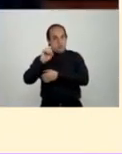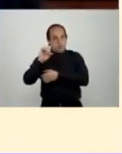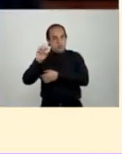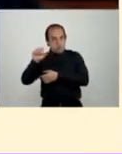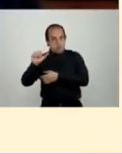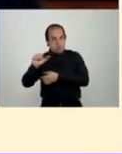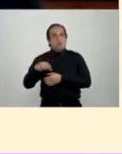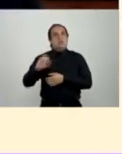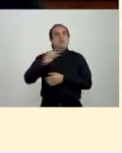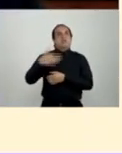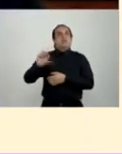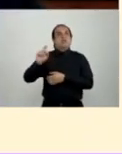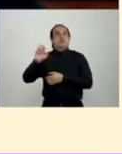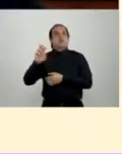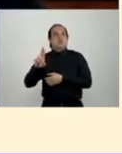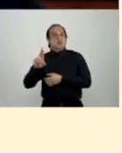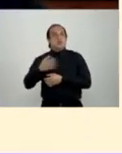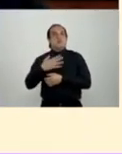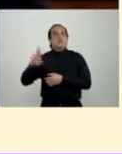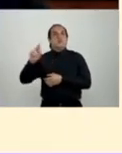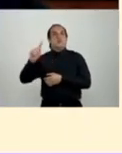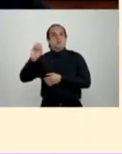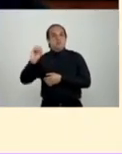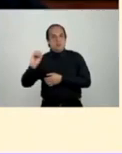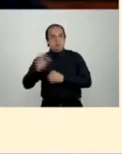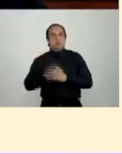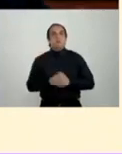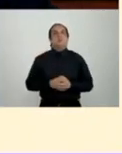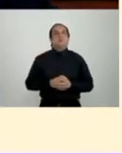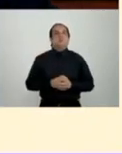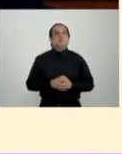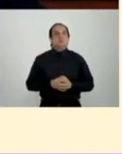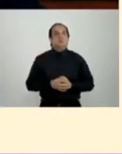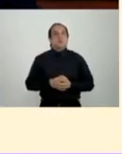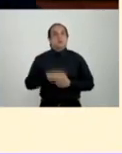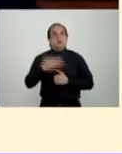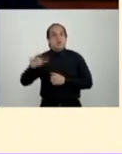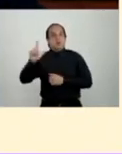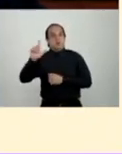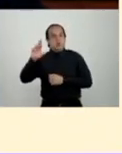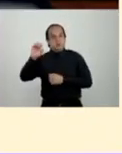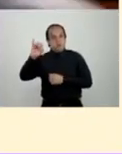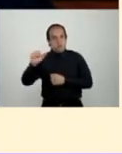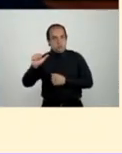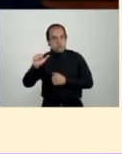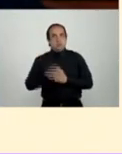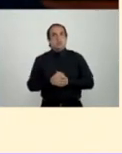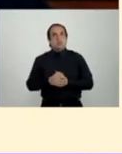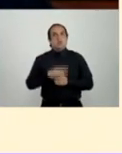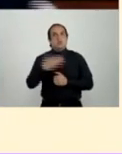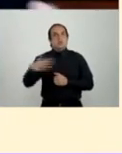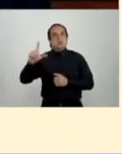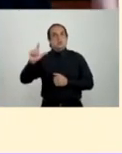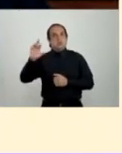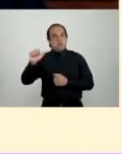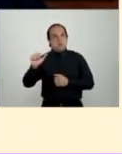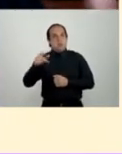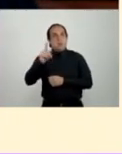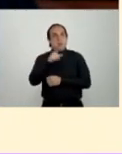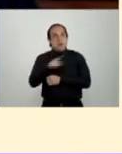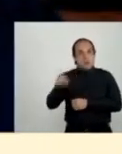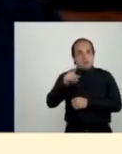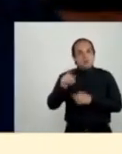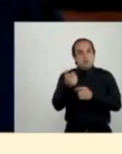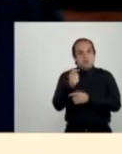Germán Espinosa, Roberto Burgos, Alba Lucía Ángel, Laura Restrepo, pero eran muy